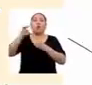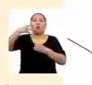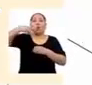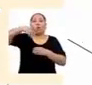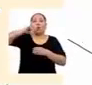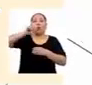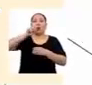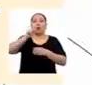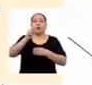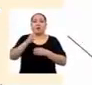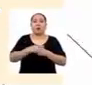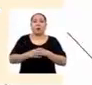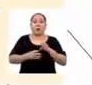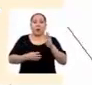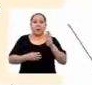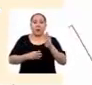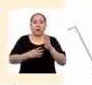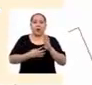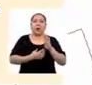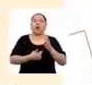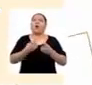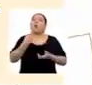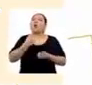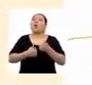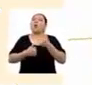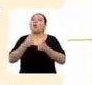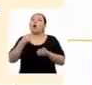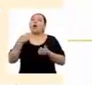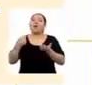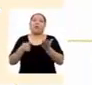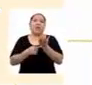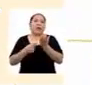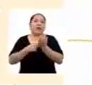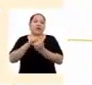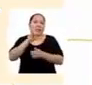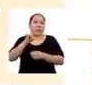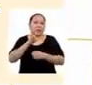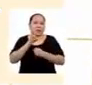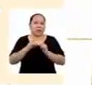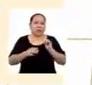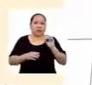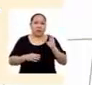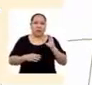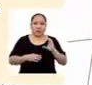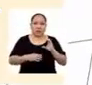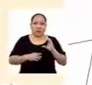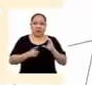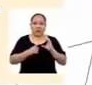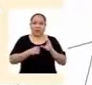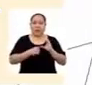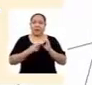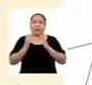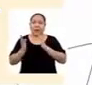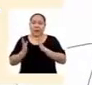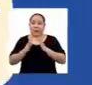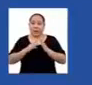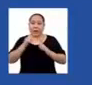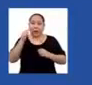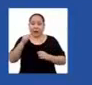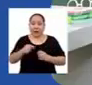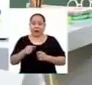Determinar la herramienta de recolección. Y C. Elaborar la herramienta.